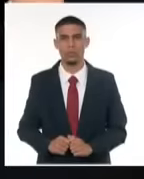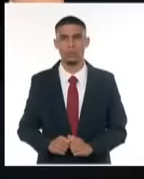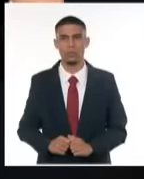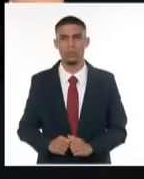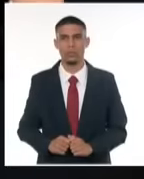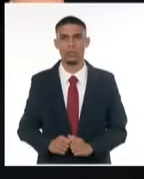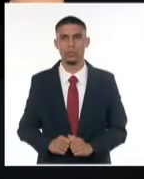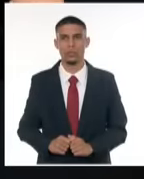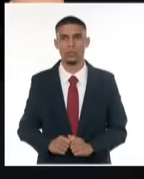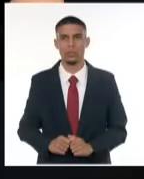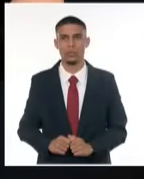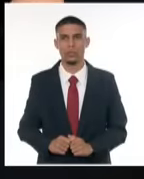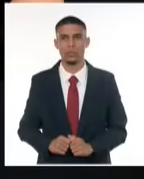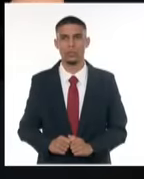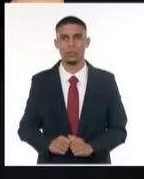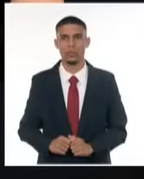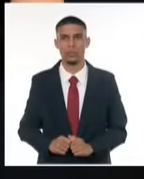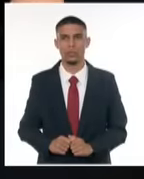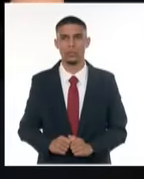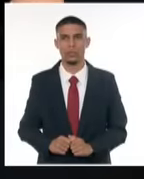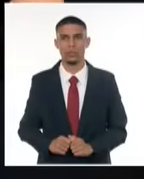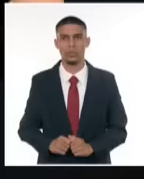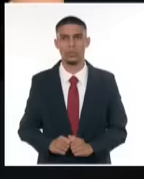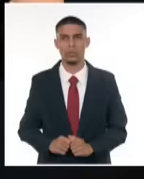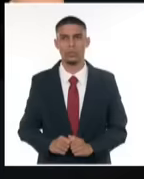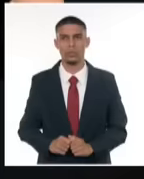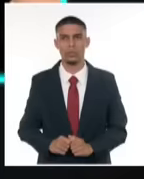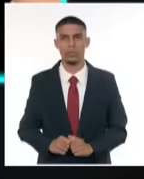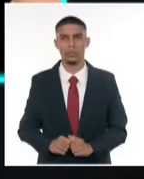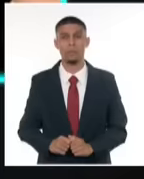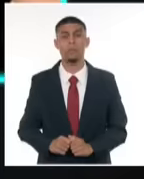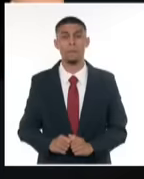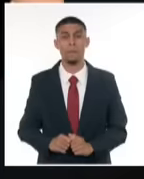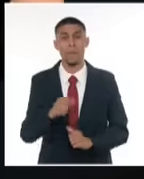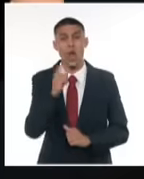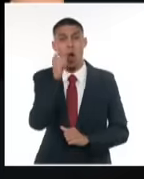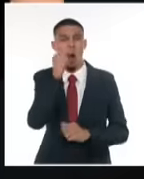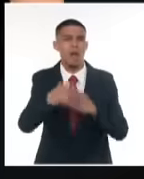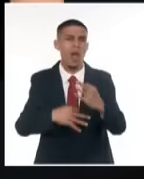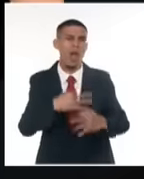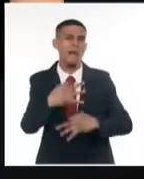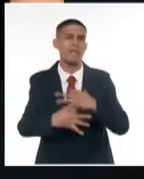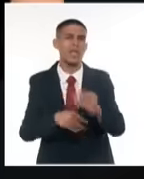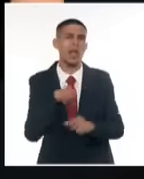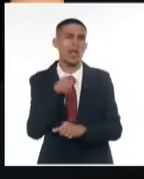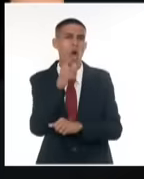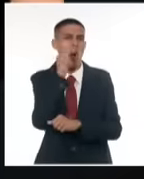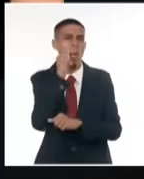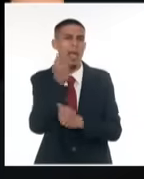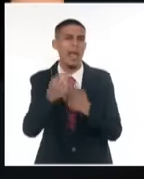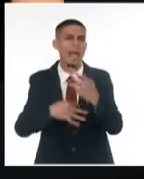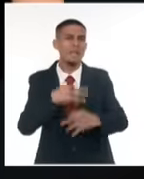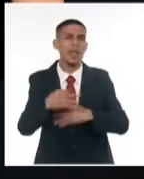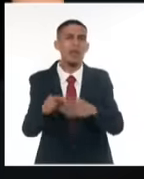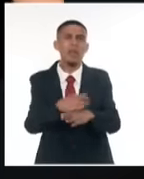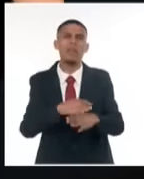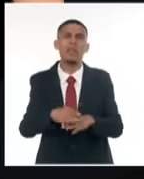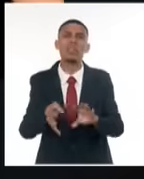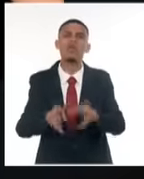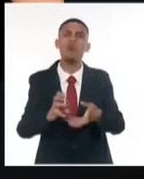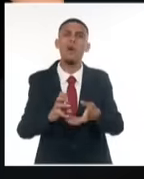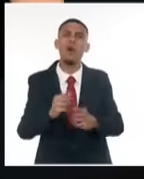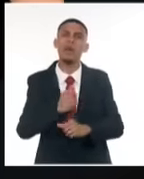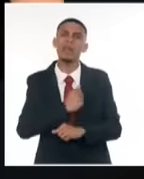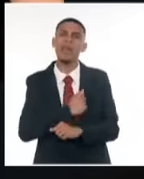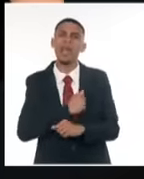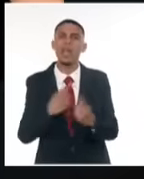Miki Terun, si me habla de acciones concretas, violentas, y me pone en contacto con alguien